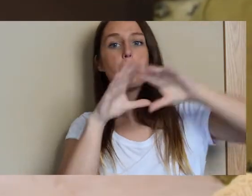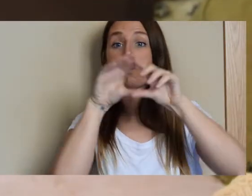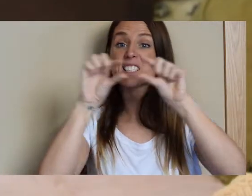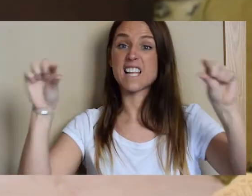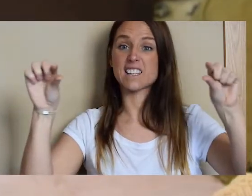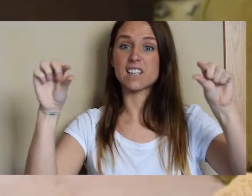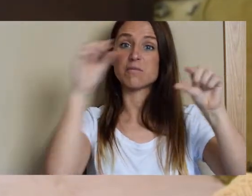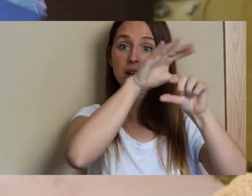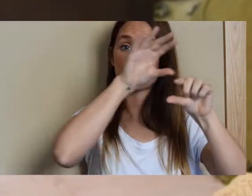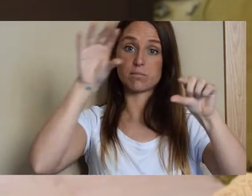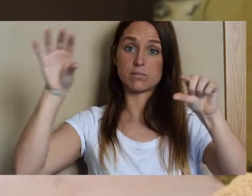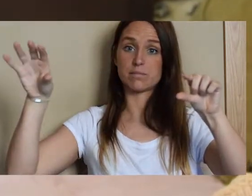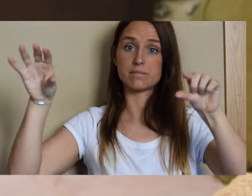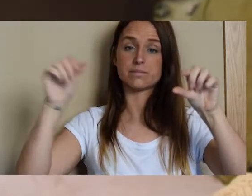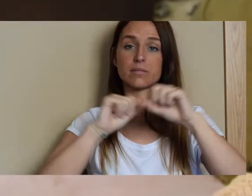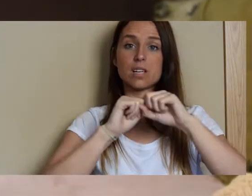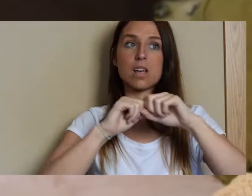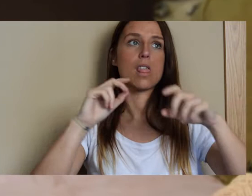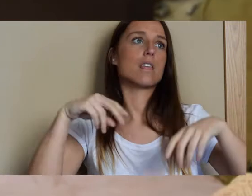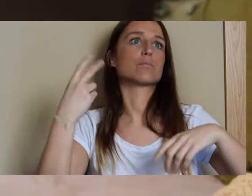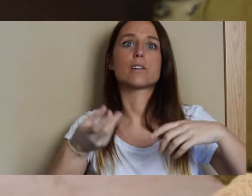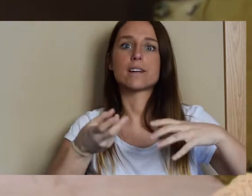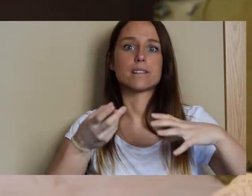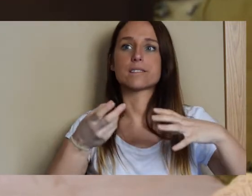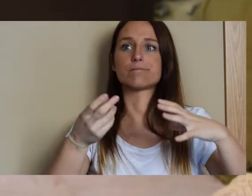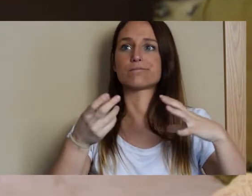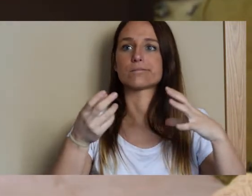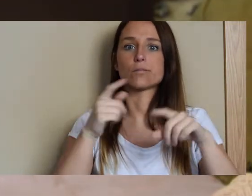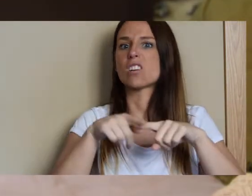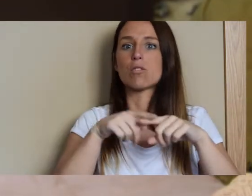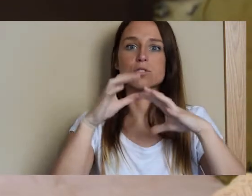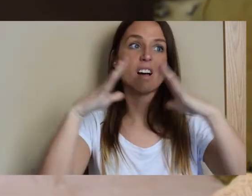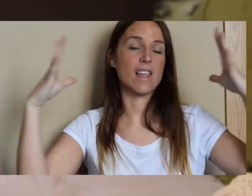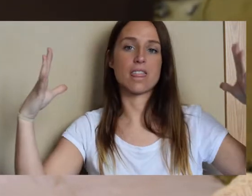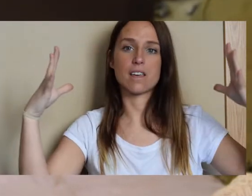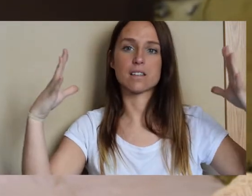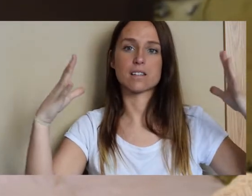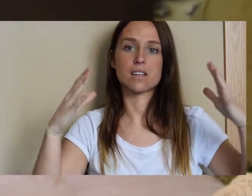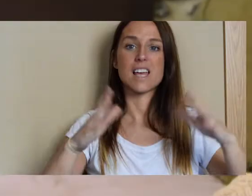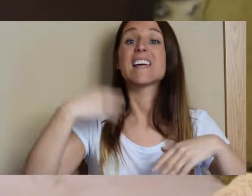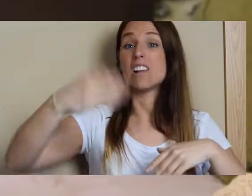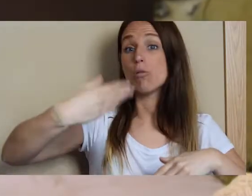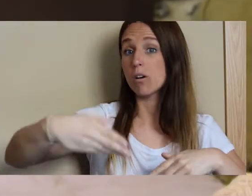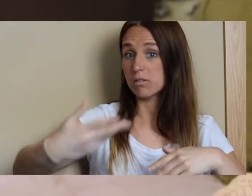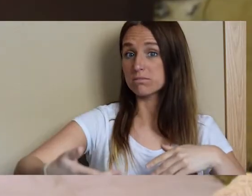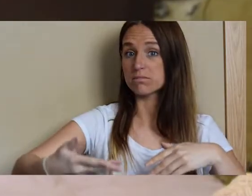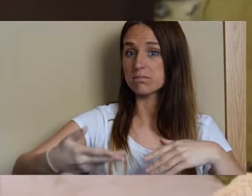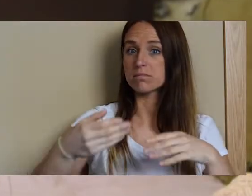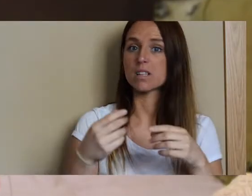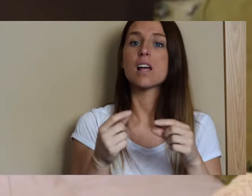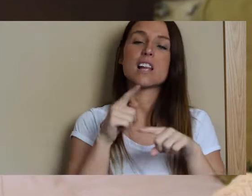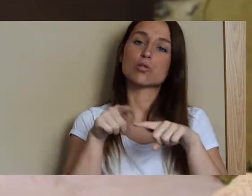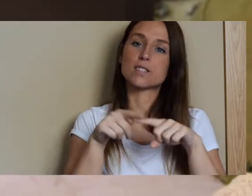cactus, me encanta todo. Así que, para guardar mis cositas de... De lo que estoy estudiando ahora mismo. Mis cositas del